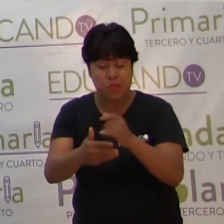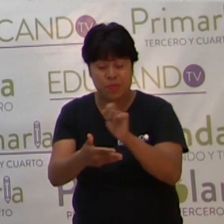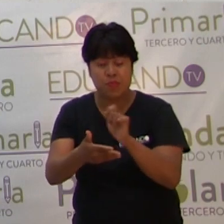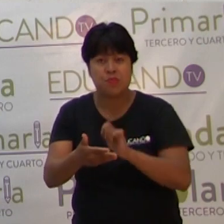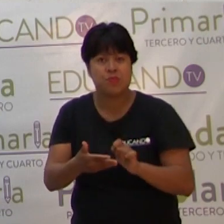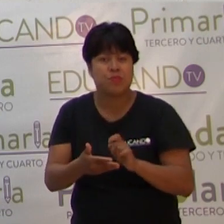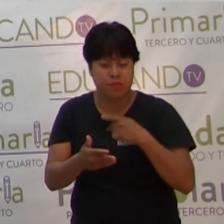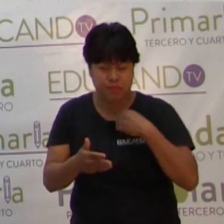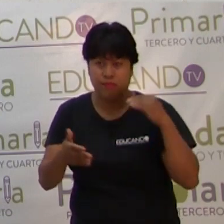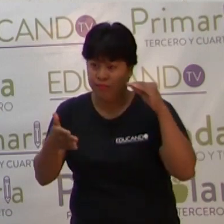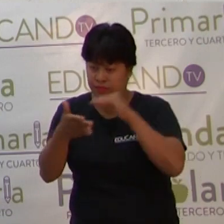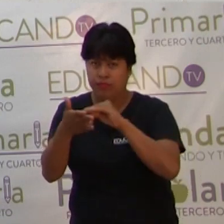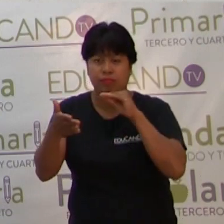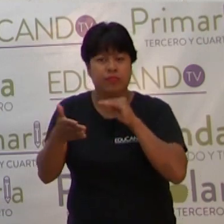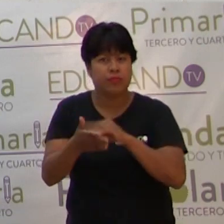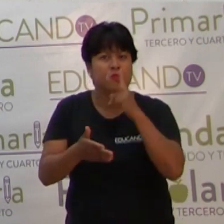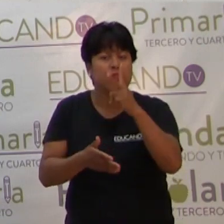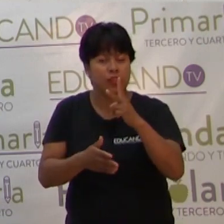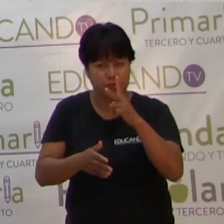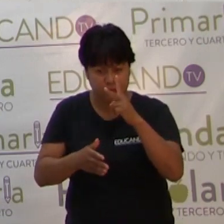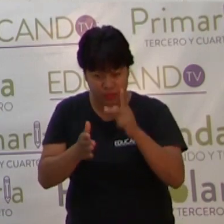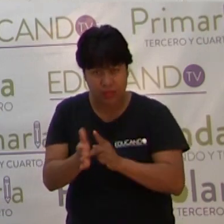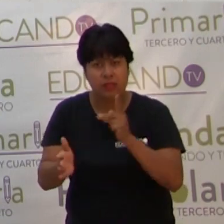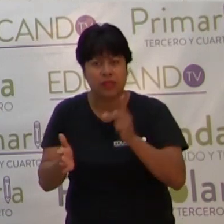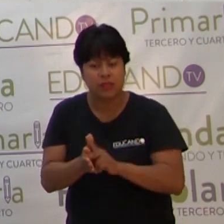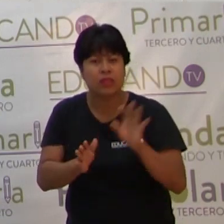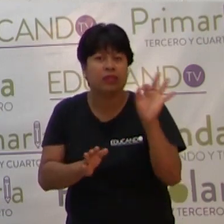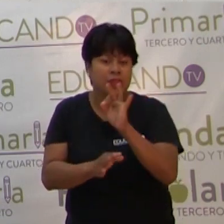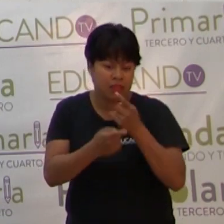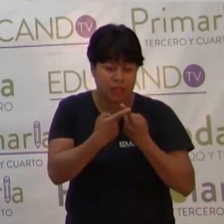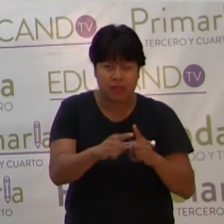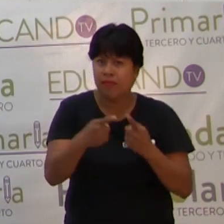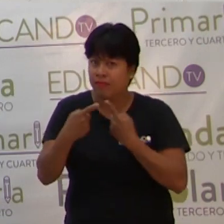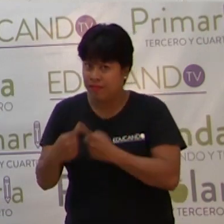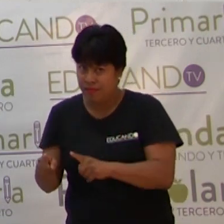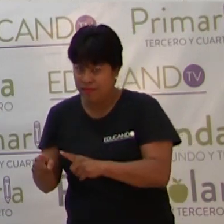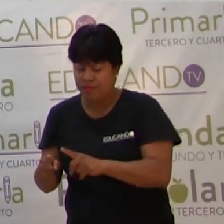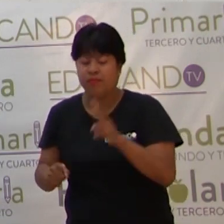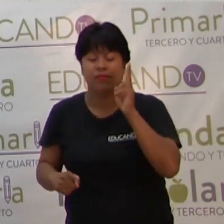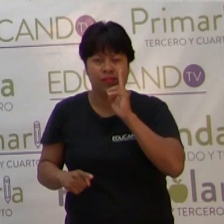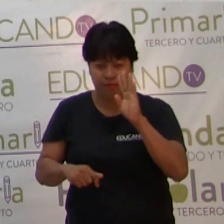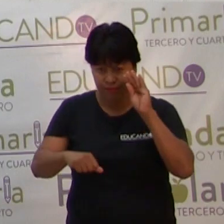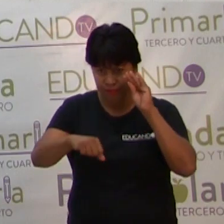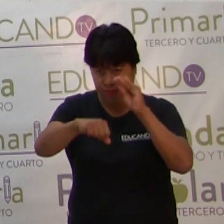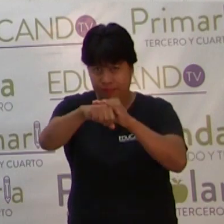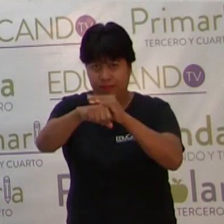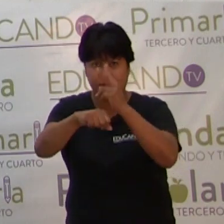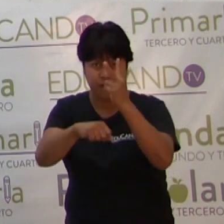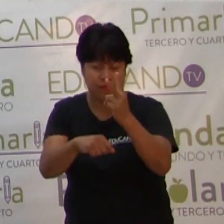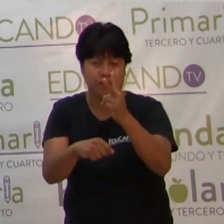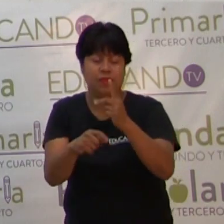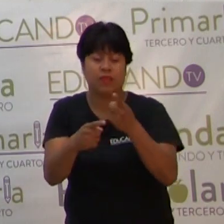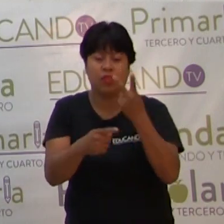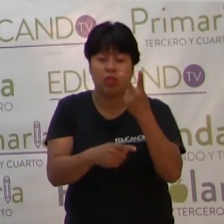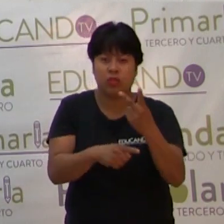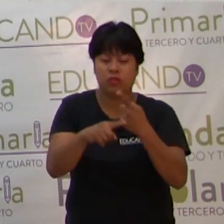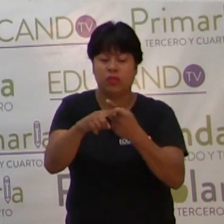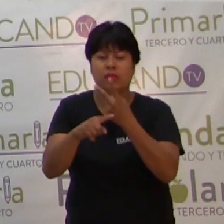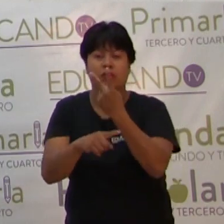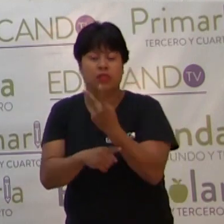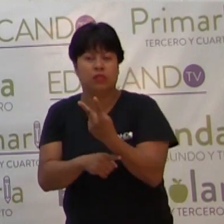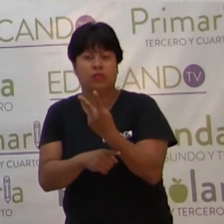2 veces porque posiblemente nos dé resultados distintos. Vamos a poner esta otra, la misma, 2 más